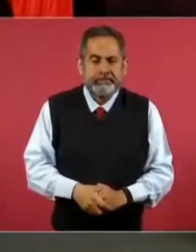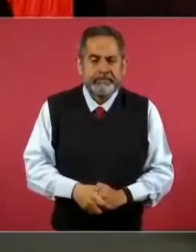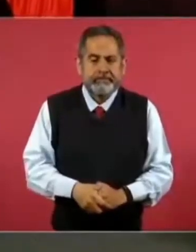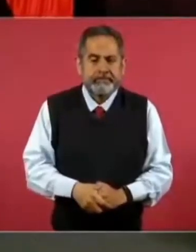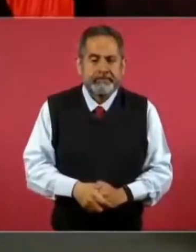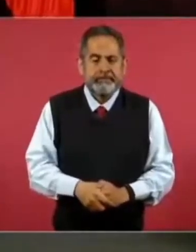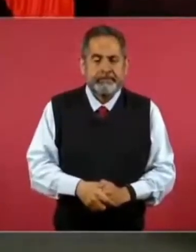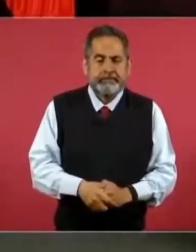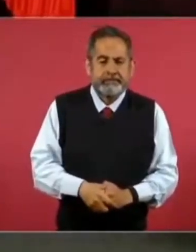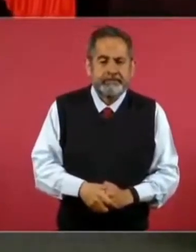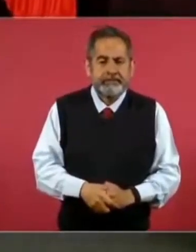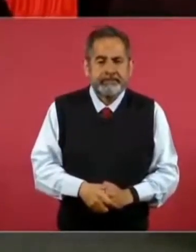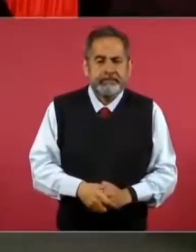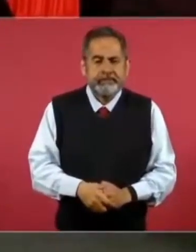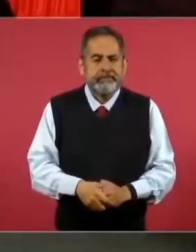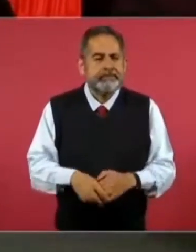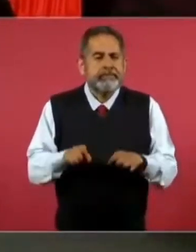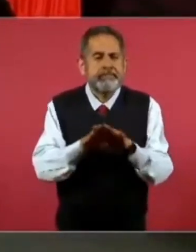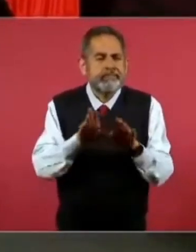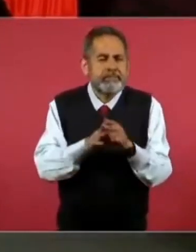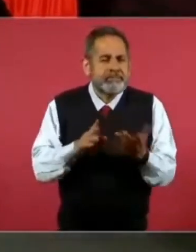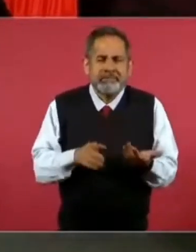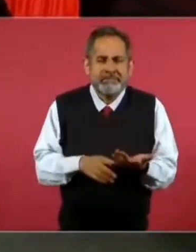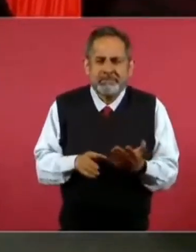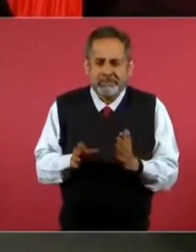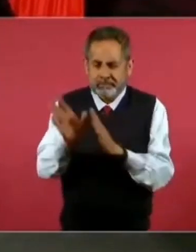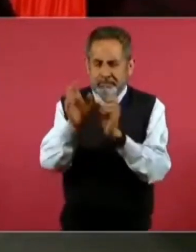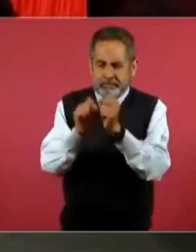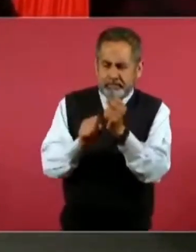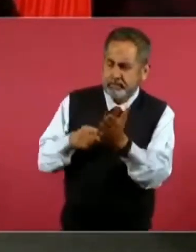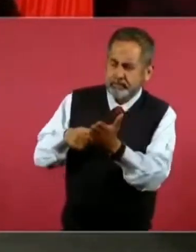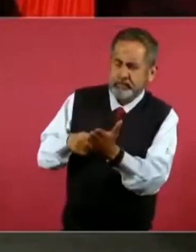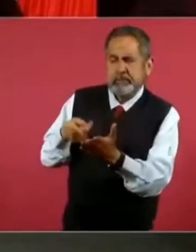¿cómo piden que se interprete la Constitución?